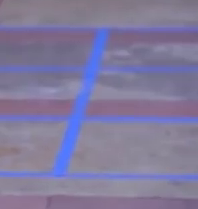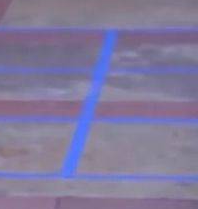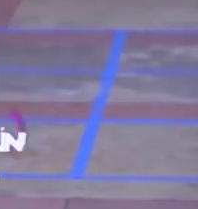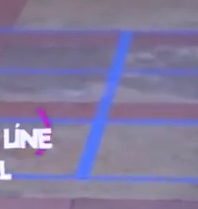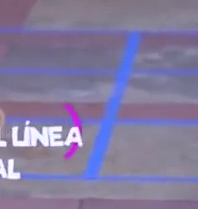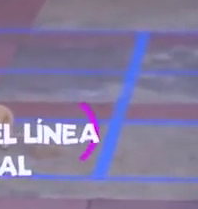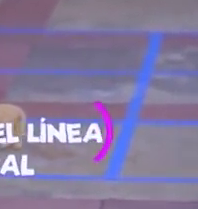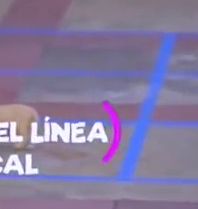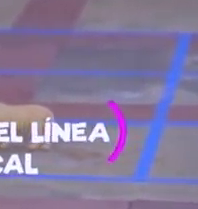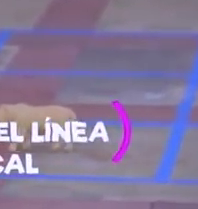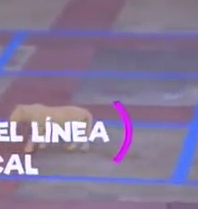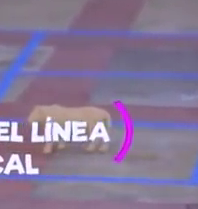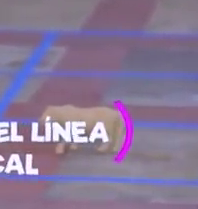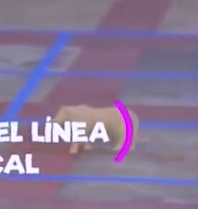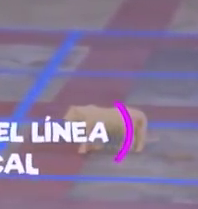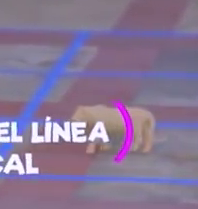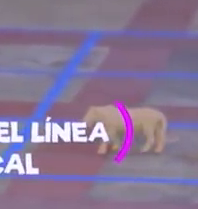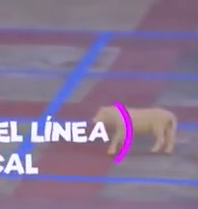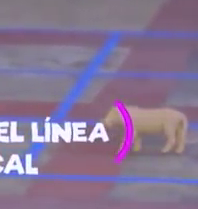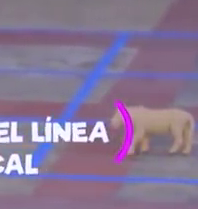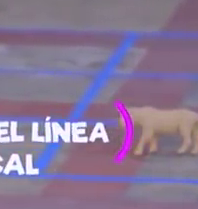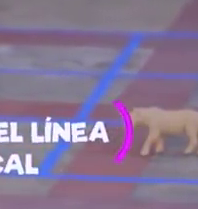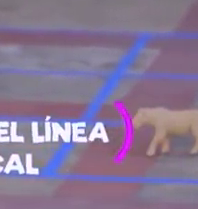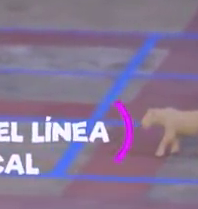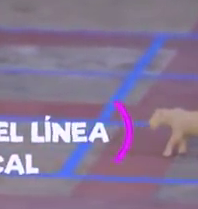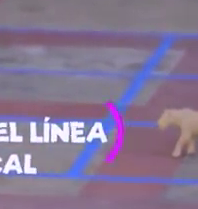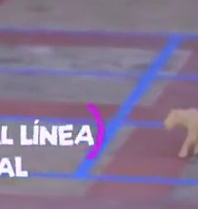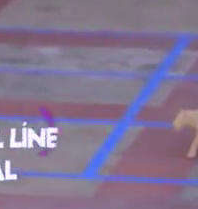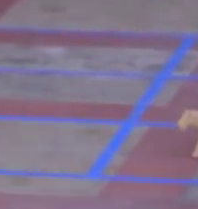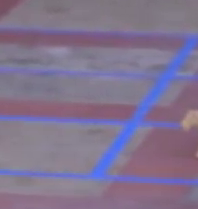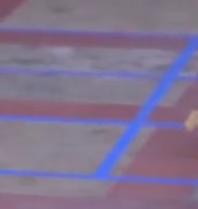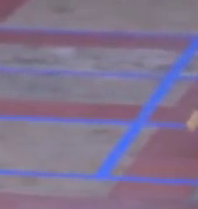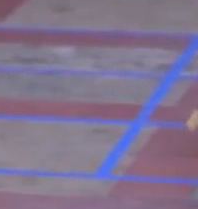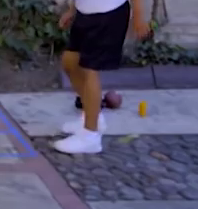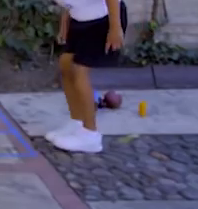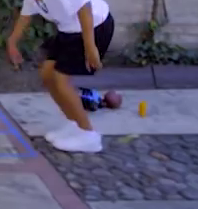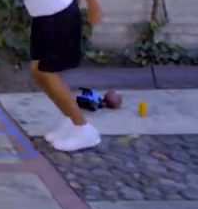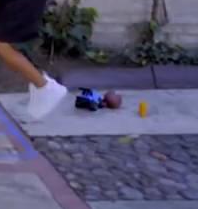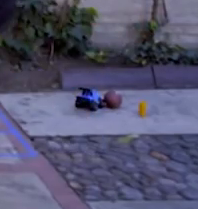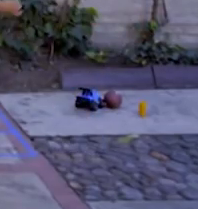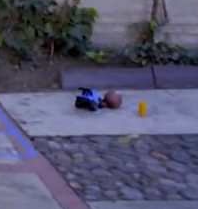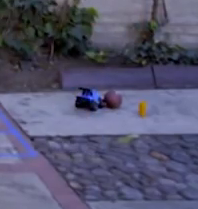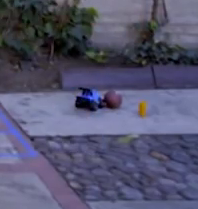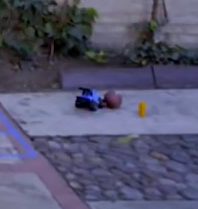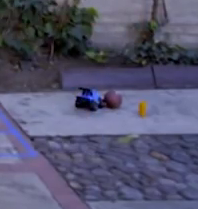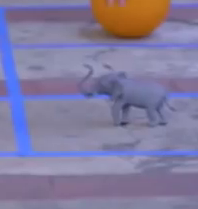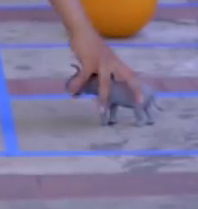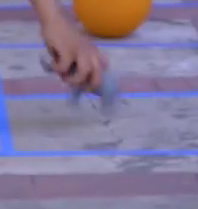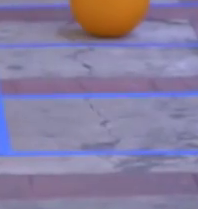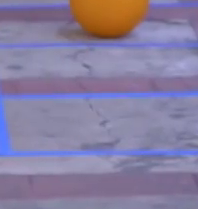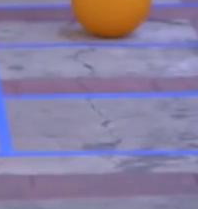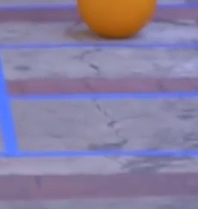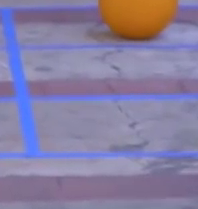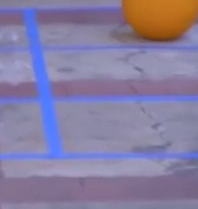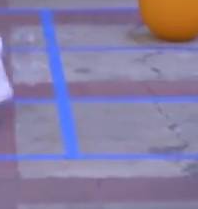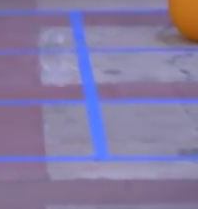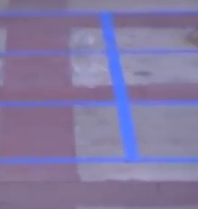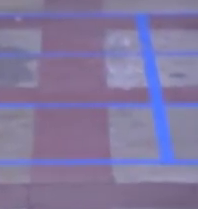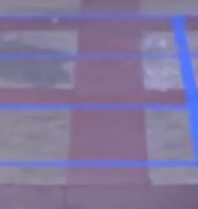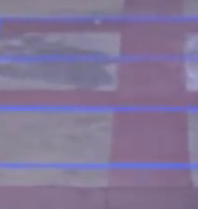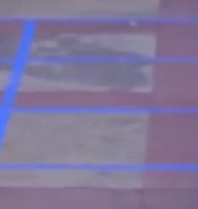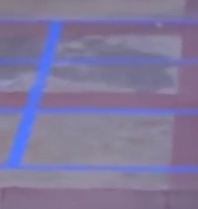más, aunque me hiciste trampa. Jamás. Hemos terminado con Animales en Movimiento. Gracias a todos los maestros y las maestras que